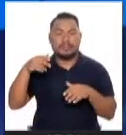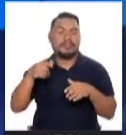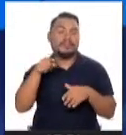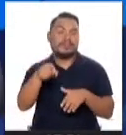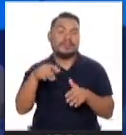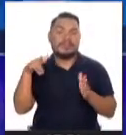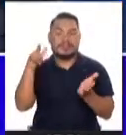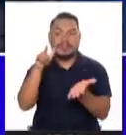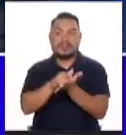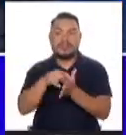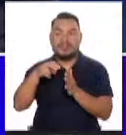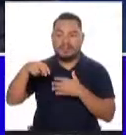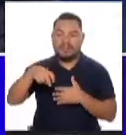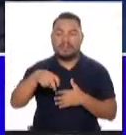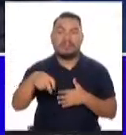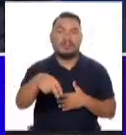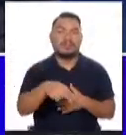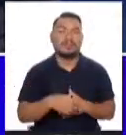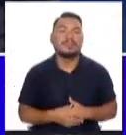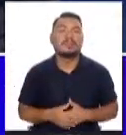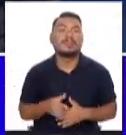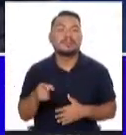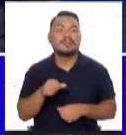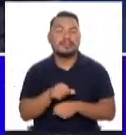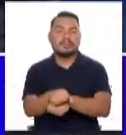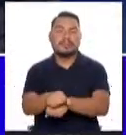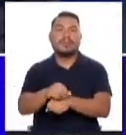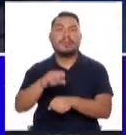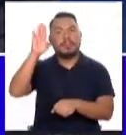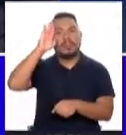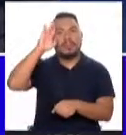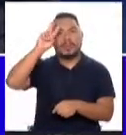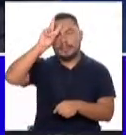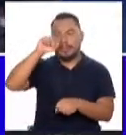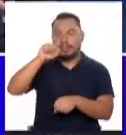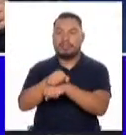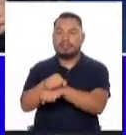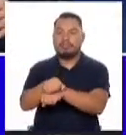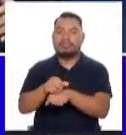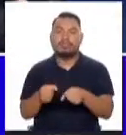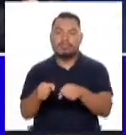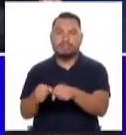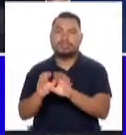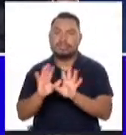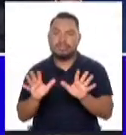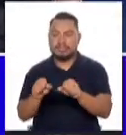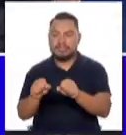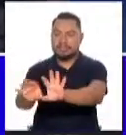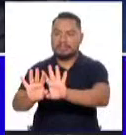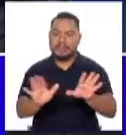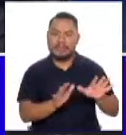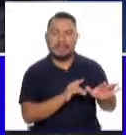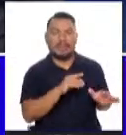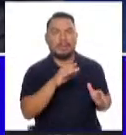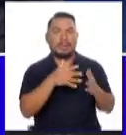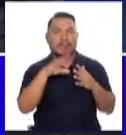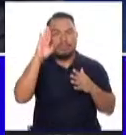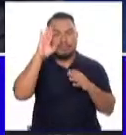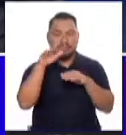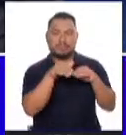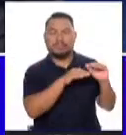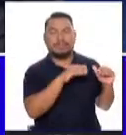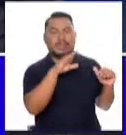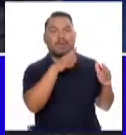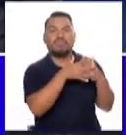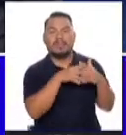al salir de la zona del avión, va a ser entregado a la policía peruana. Entonces él va a tomar un conducto distinto. Y